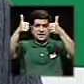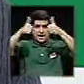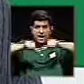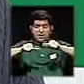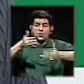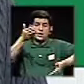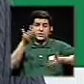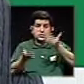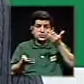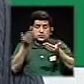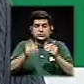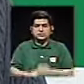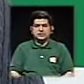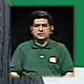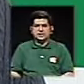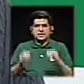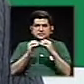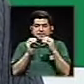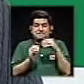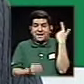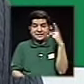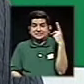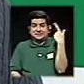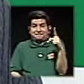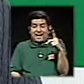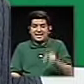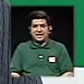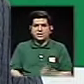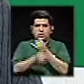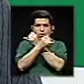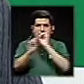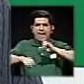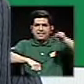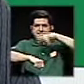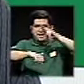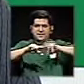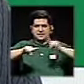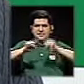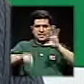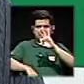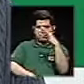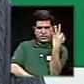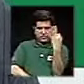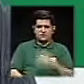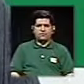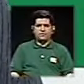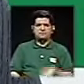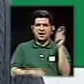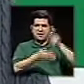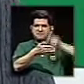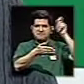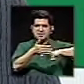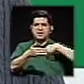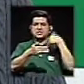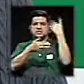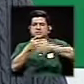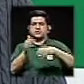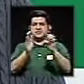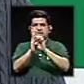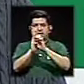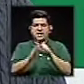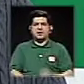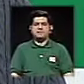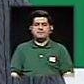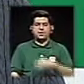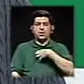todavía mucho más amenas anes para la soberanía nacional en muchos sentidos se hayan firmado después por ejemplo en el caso